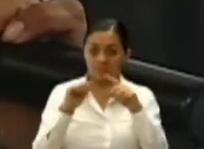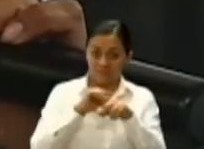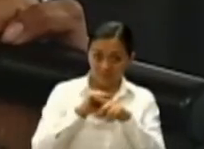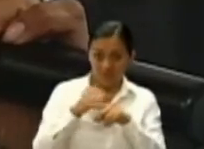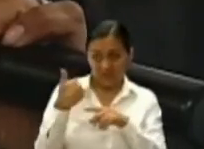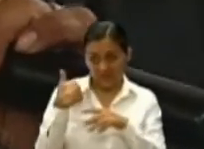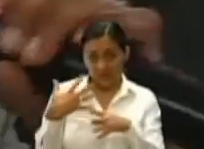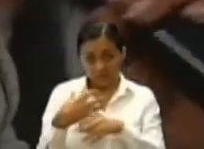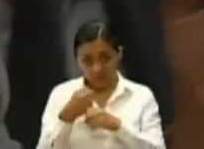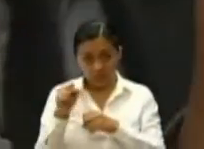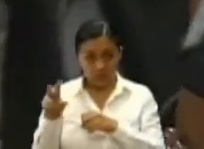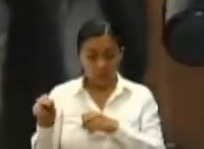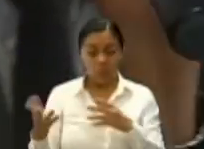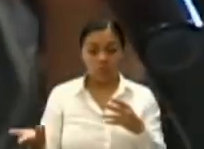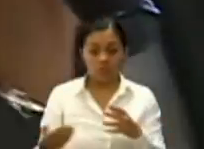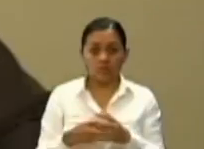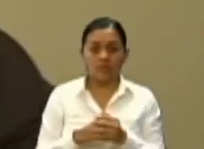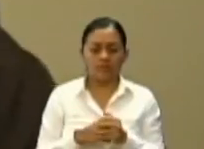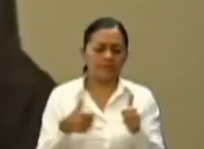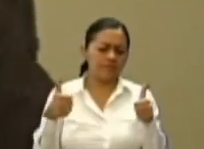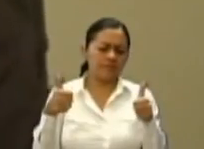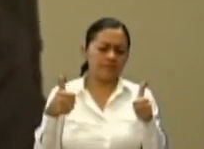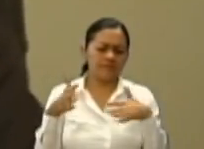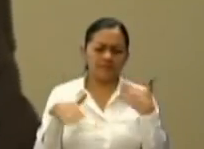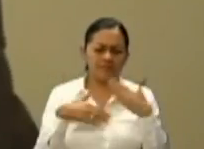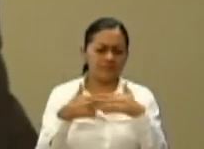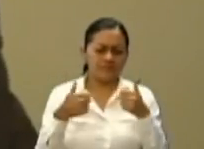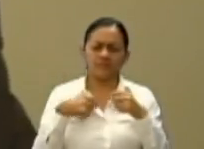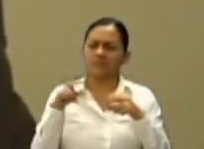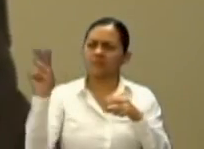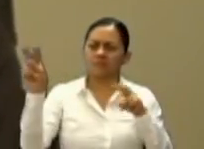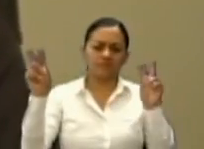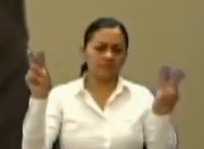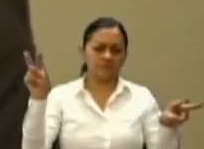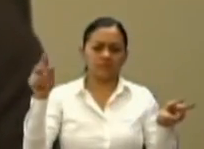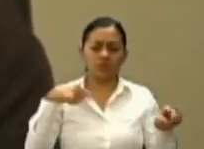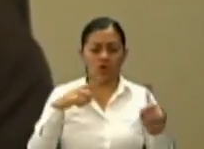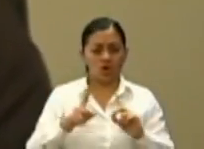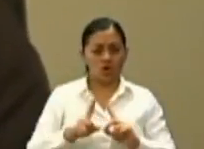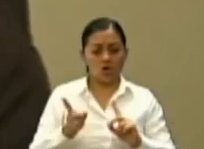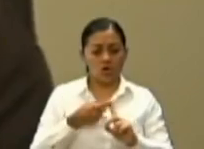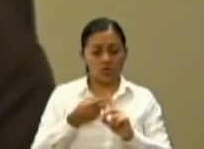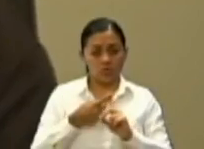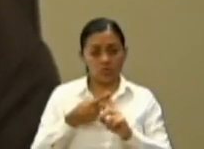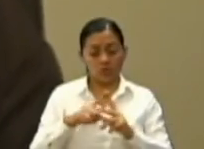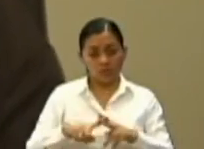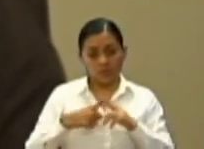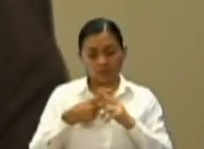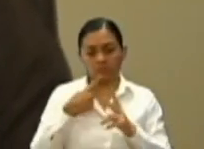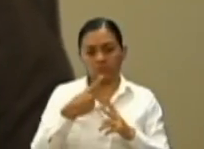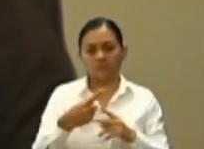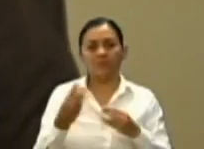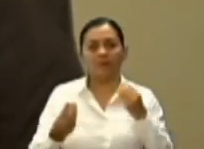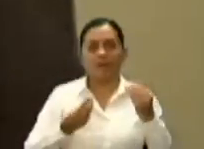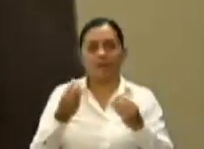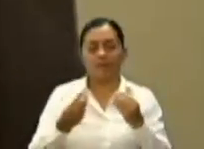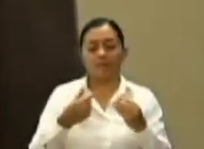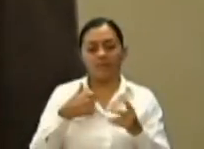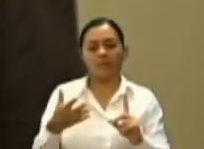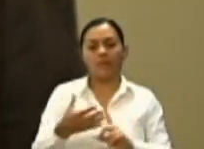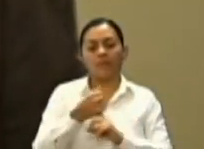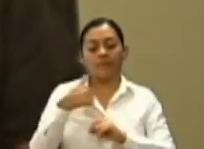seguridad necesaria extraordinariamente bien debemos sentirnos orgullosos como dije al inicio esta intervención de lo que hemos logrado